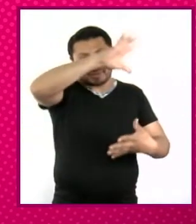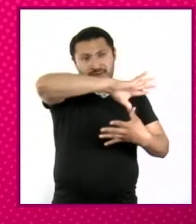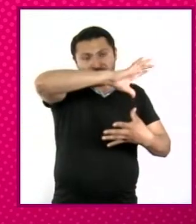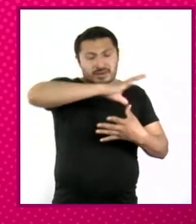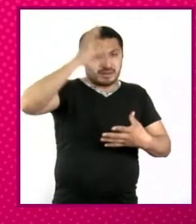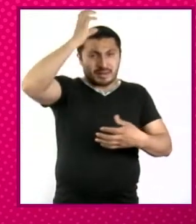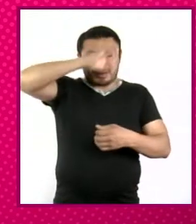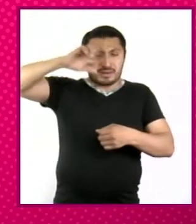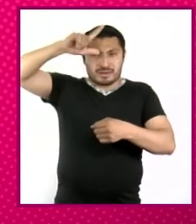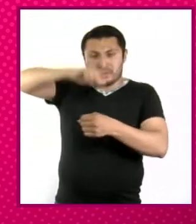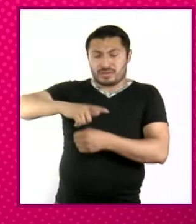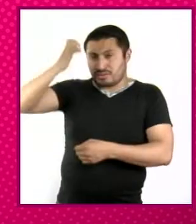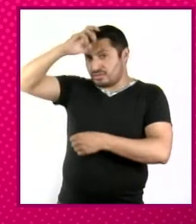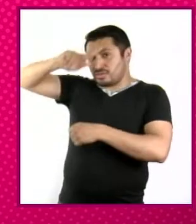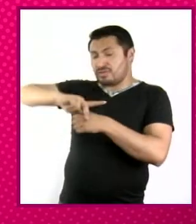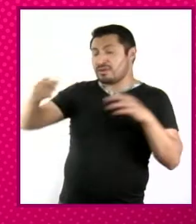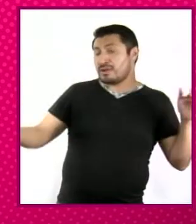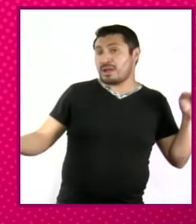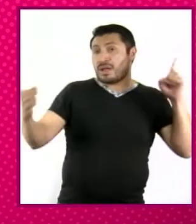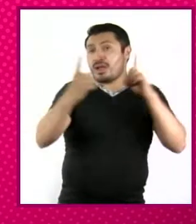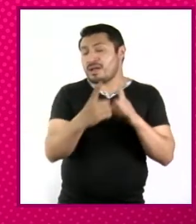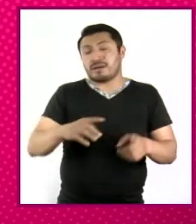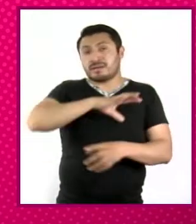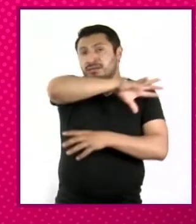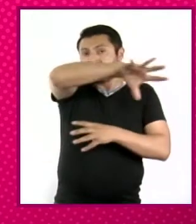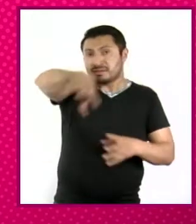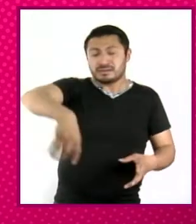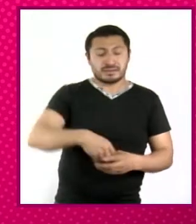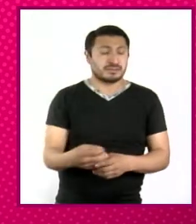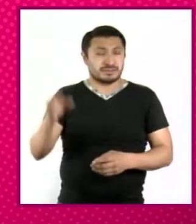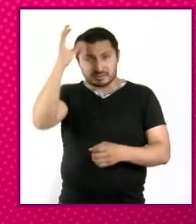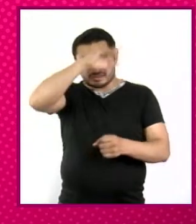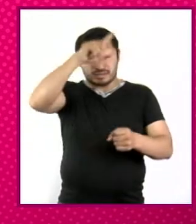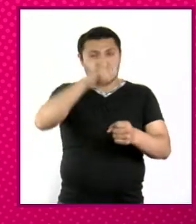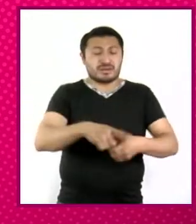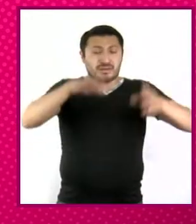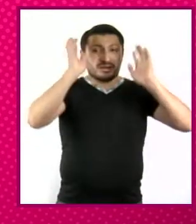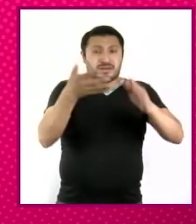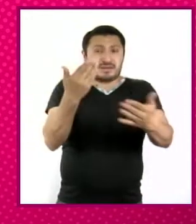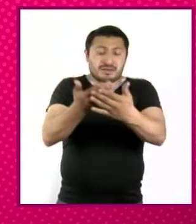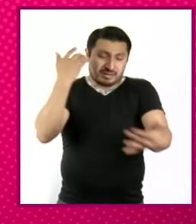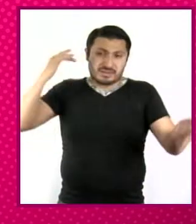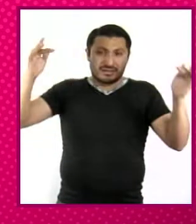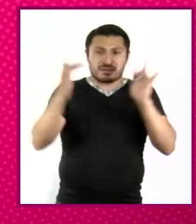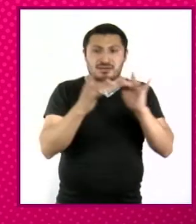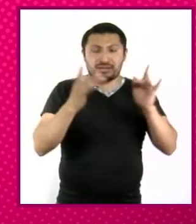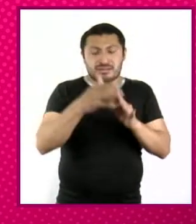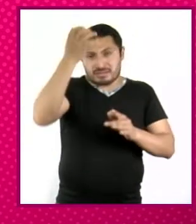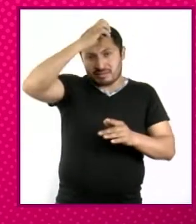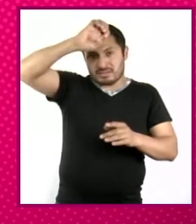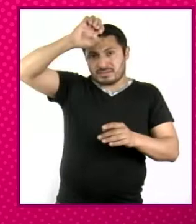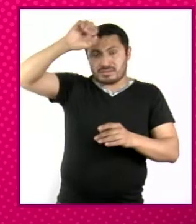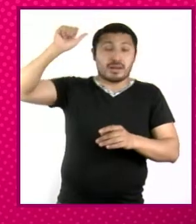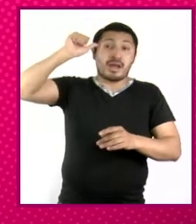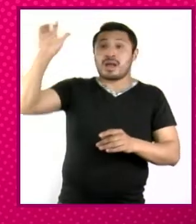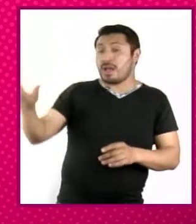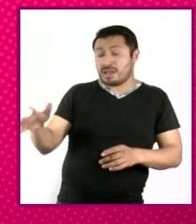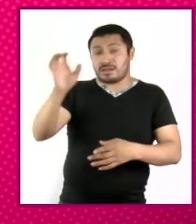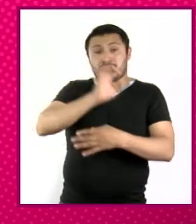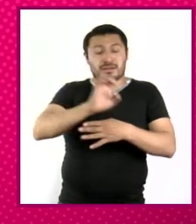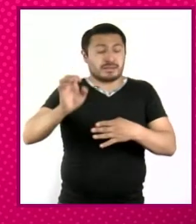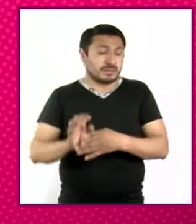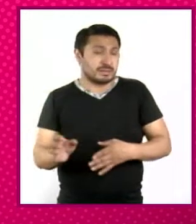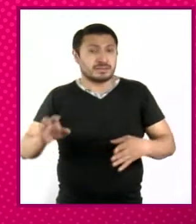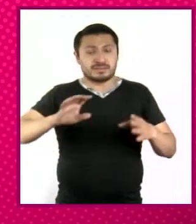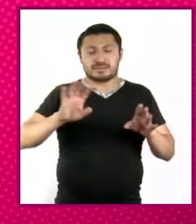cultura europea, que a su vez cierra el círculo de estas culturas que ya estaban en contacto con Asia. Entonces ahí es donde se cierra o se dice